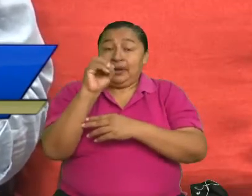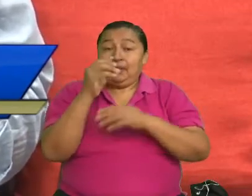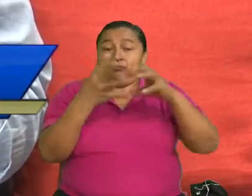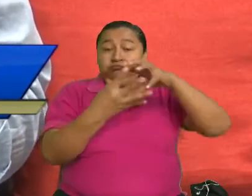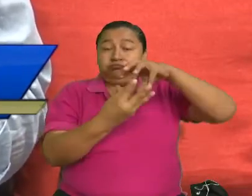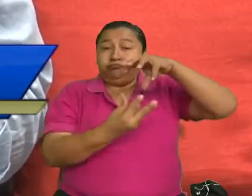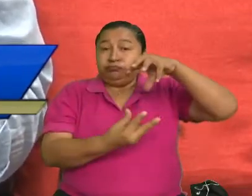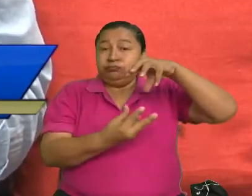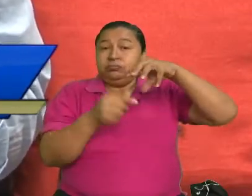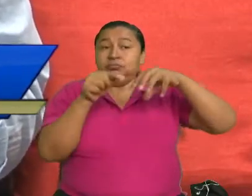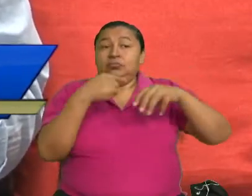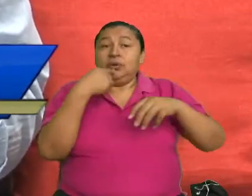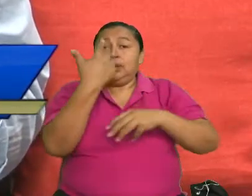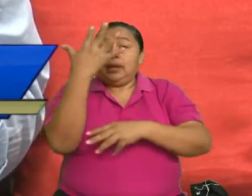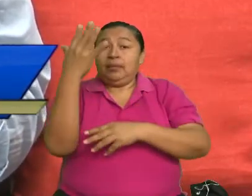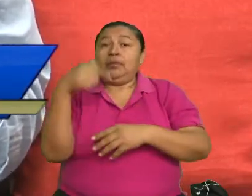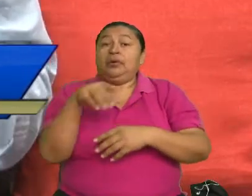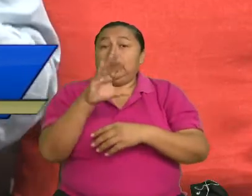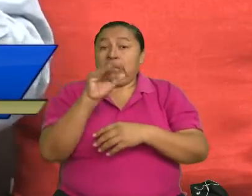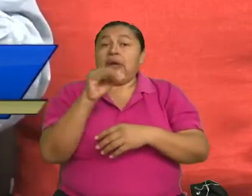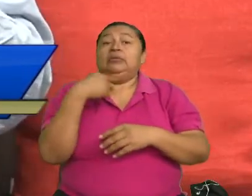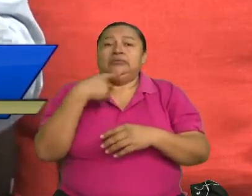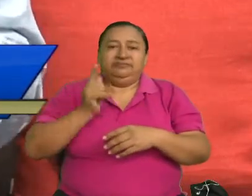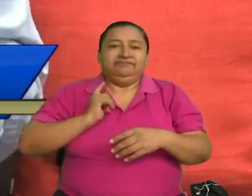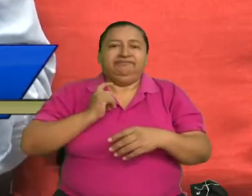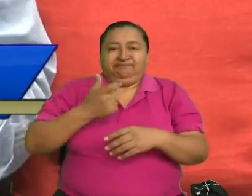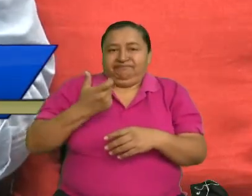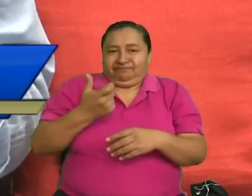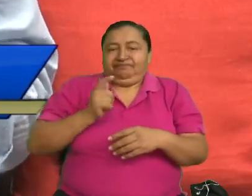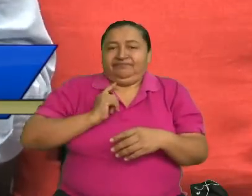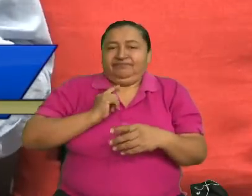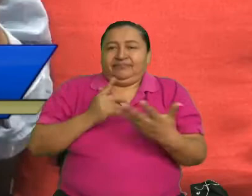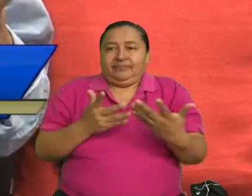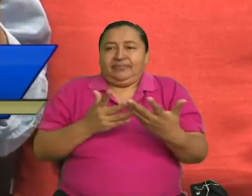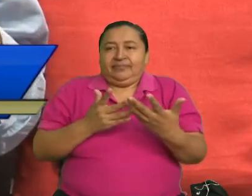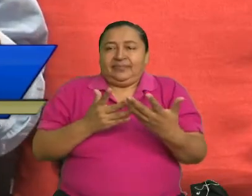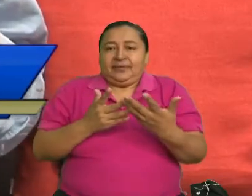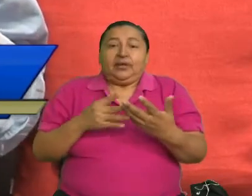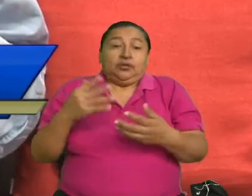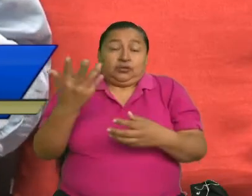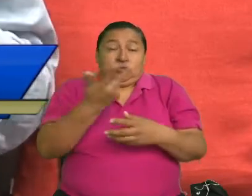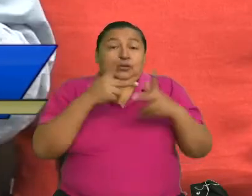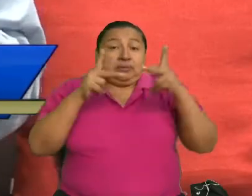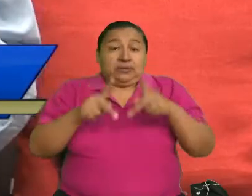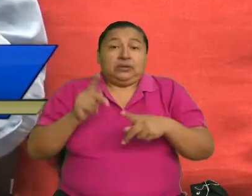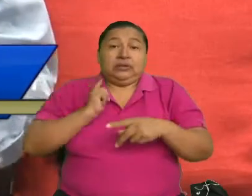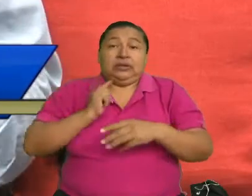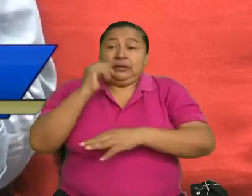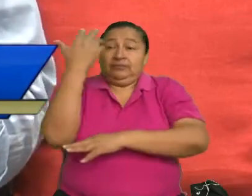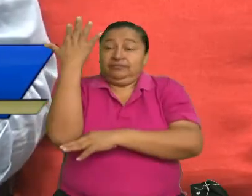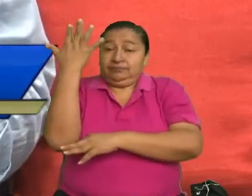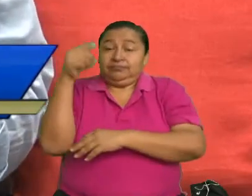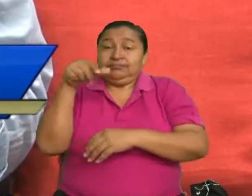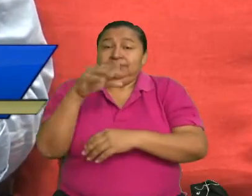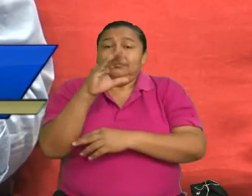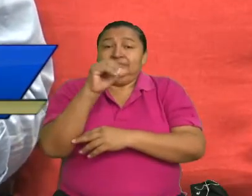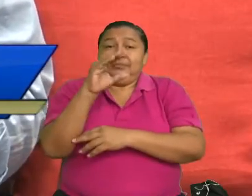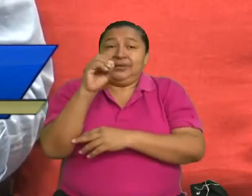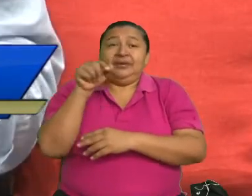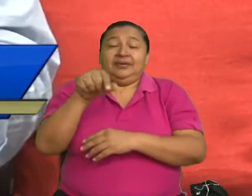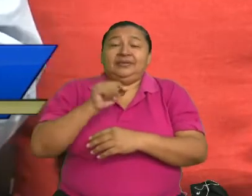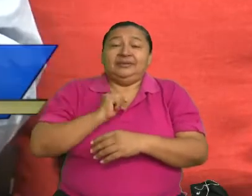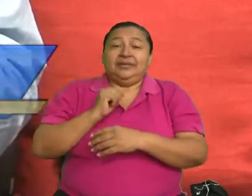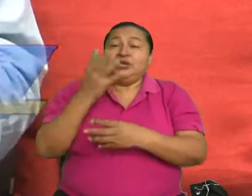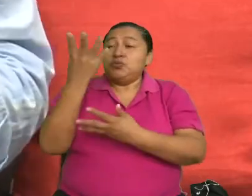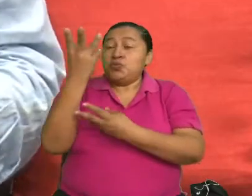palito de cacao era porque tenía dinero. Y esto estaba, bueno, no todo el mundo tenía palito de cacao. Se le secó el palito de cacao,